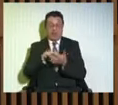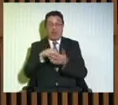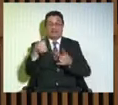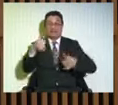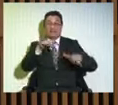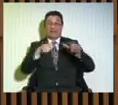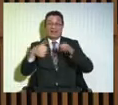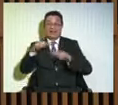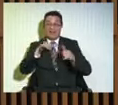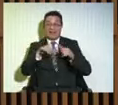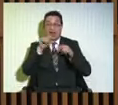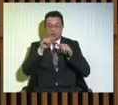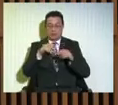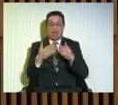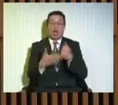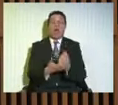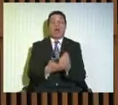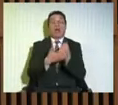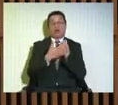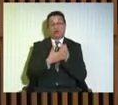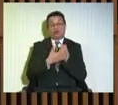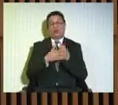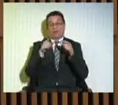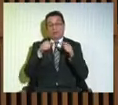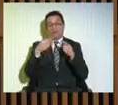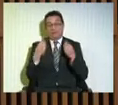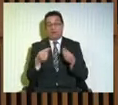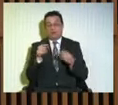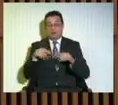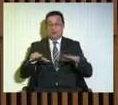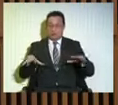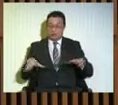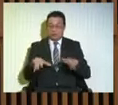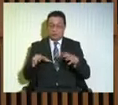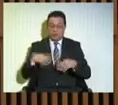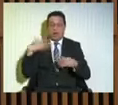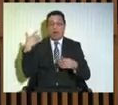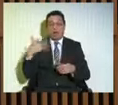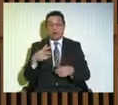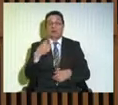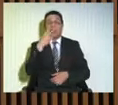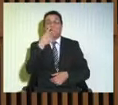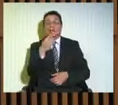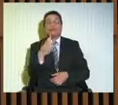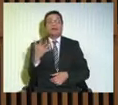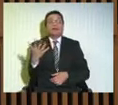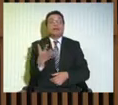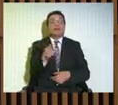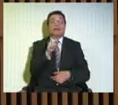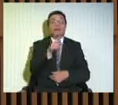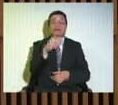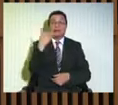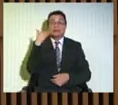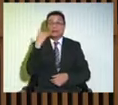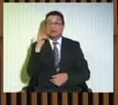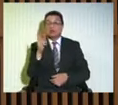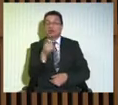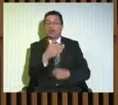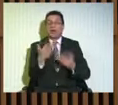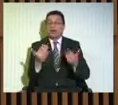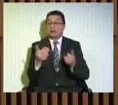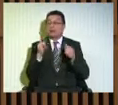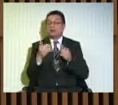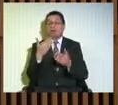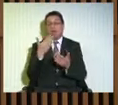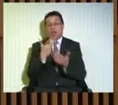que realmente sea un aporte, y en esto hemos hecho un esfuerzo importante de ver qué es lo que los niños necesitan y